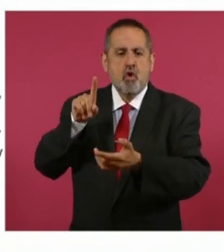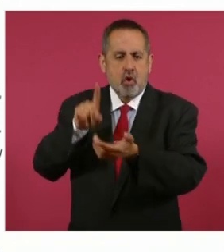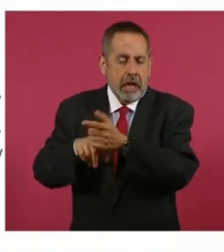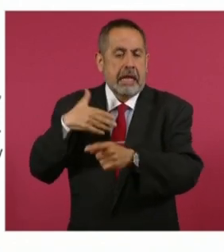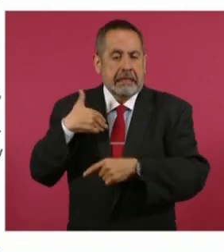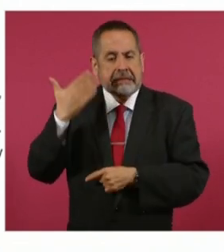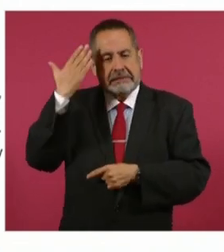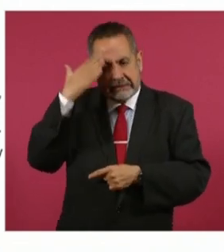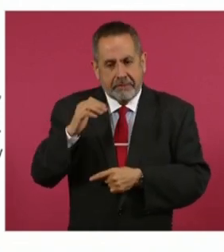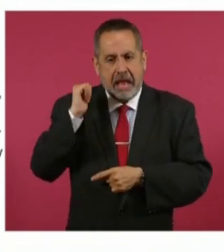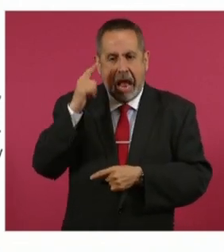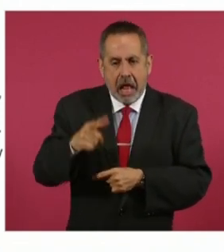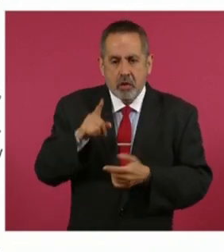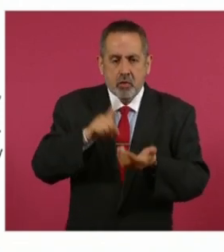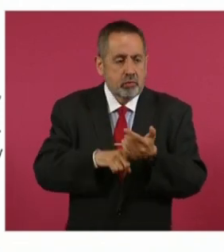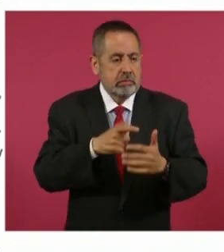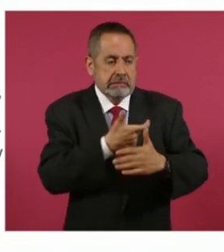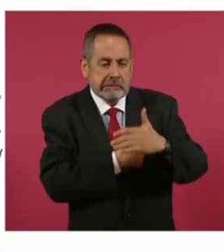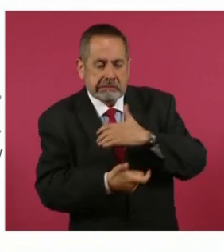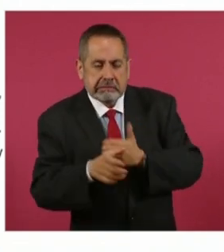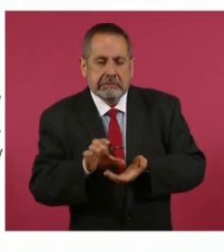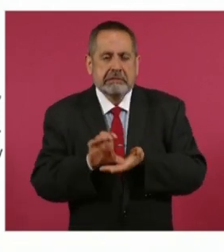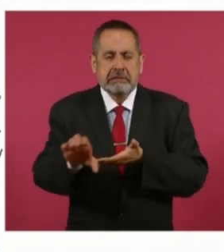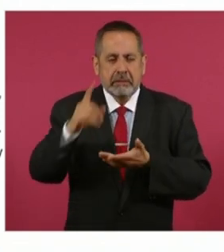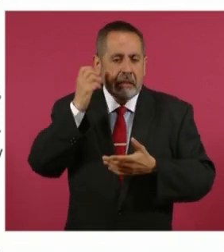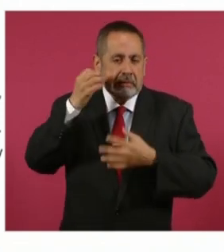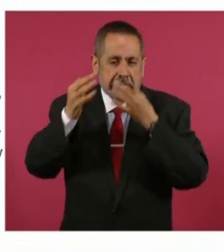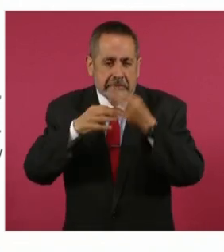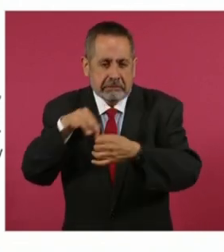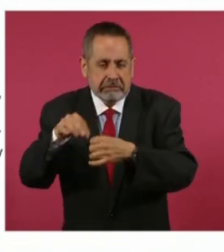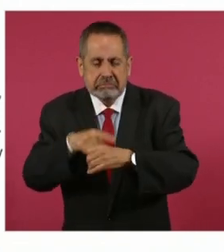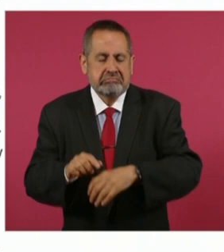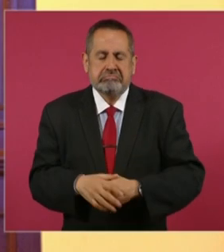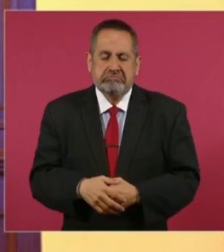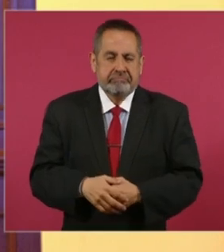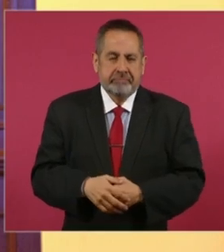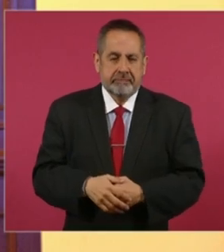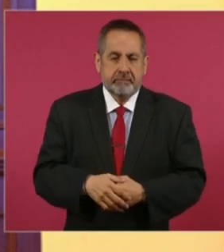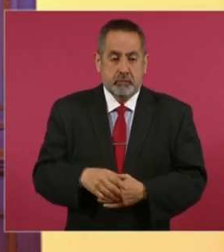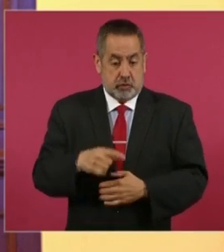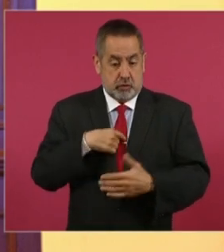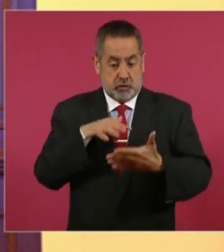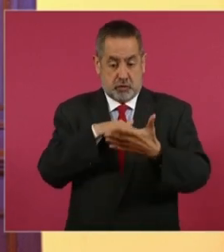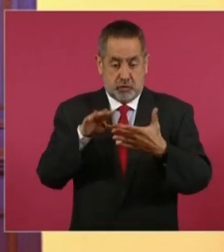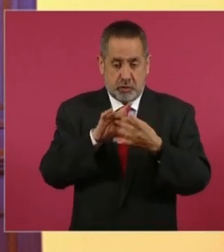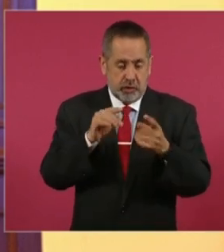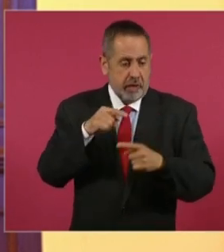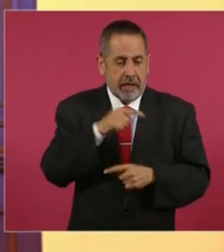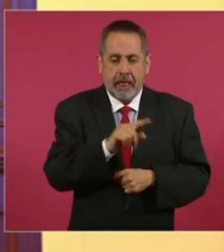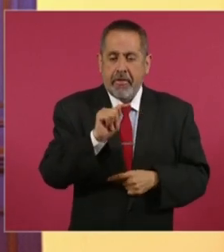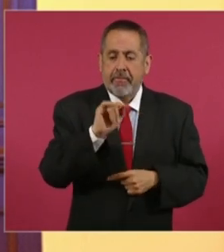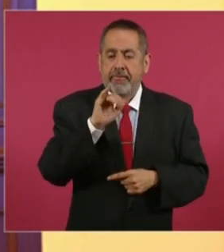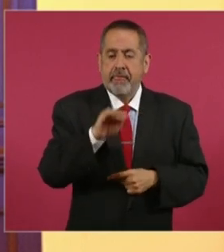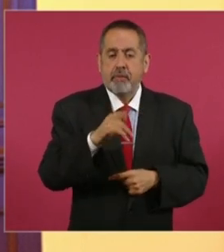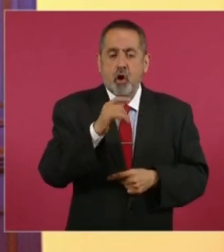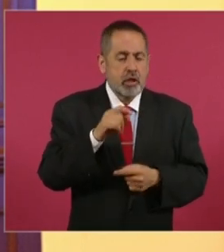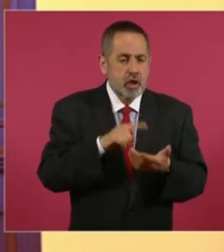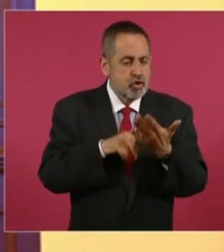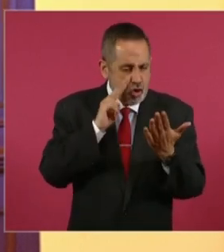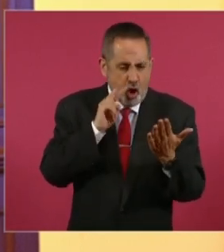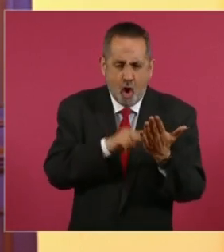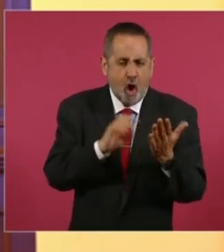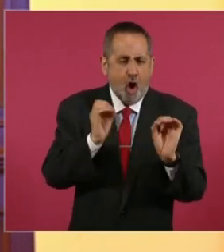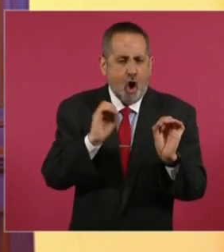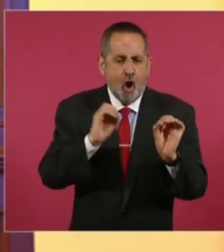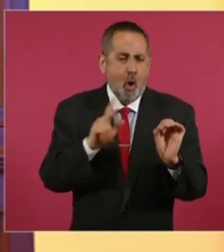supiera algo sobre los supuestos recursos en su campaña y la cita textual es cuando leí el artículo de Tim Golden no vi